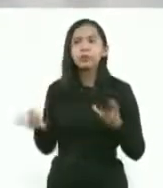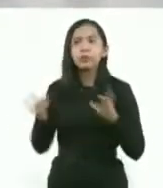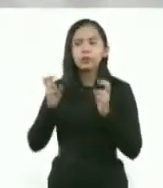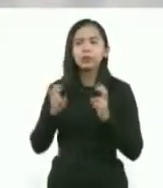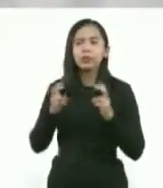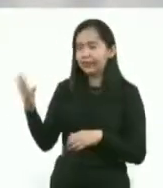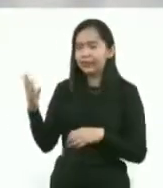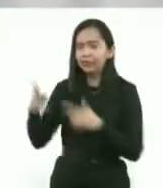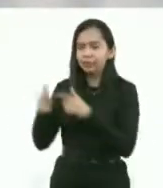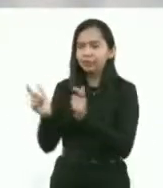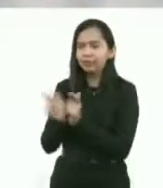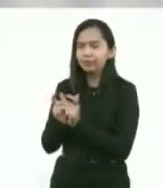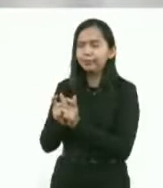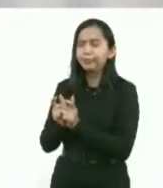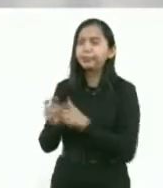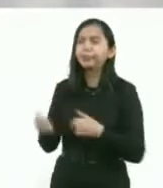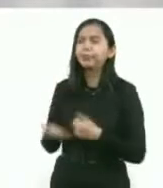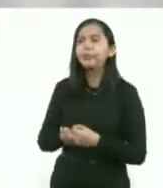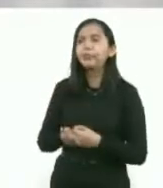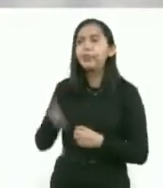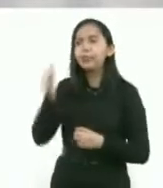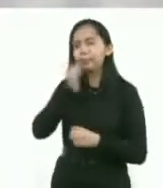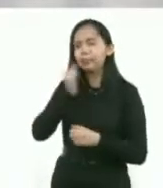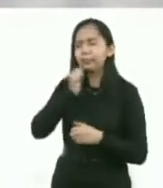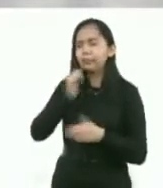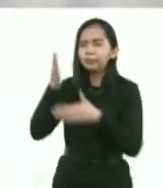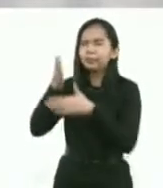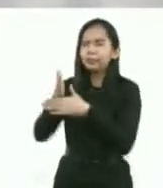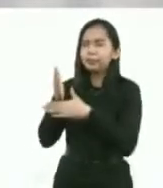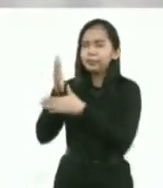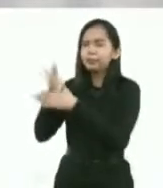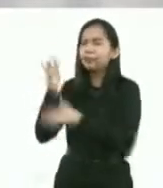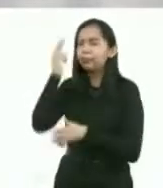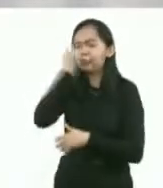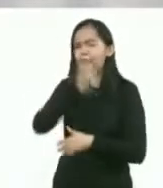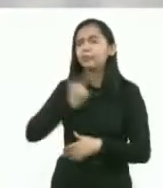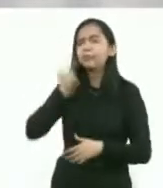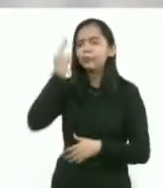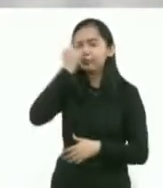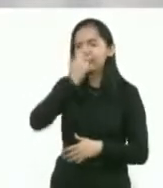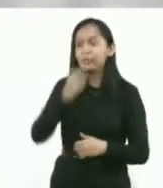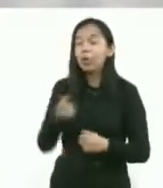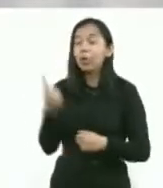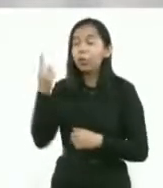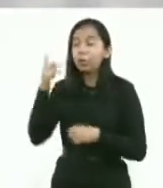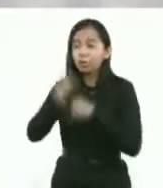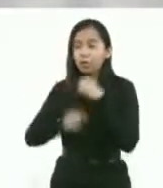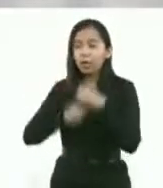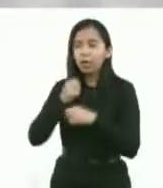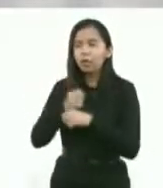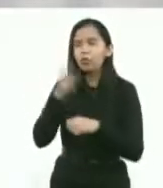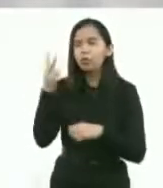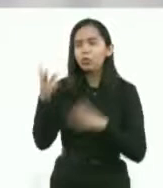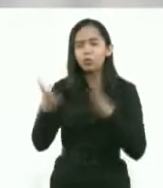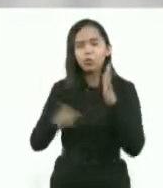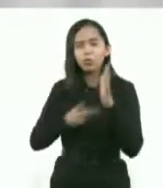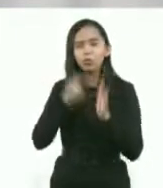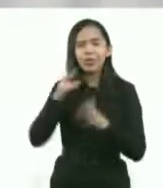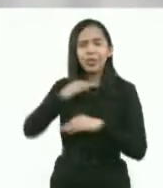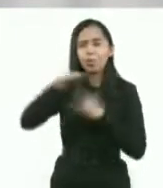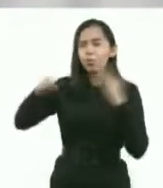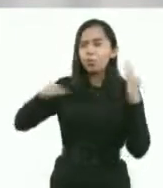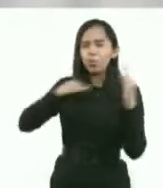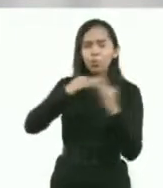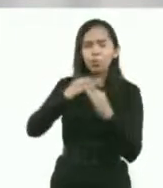de calibración de las… conforme vamos avanzando, en un año revisamos dos veces todas las gasolineras